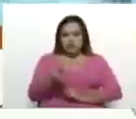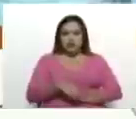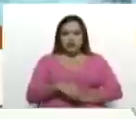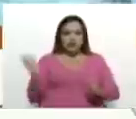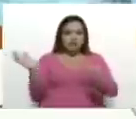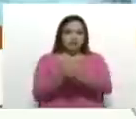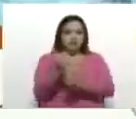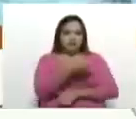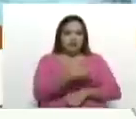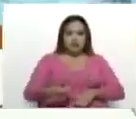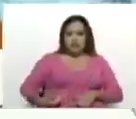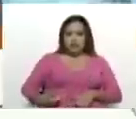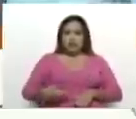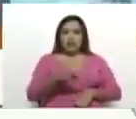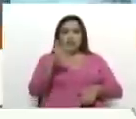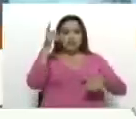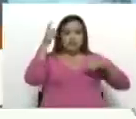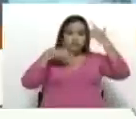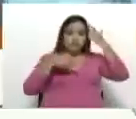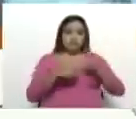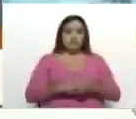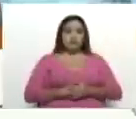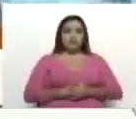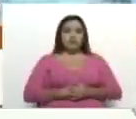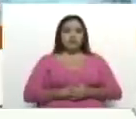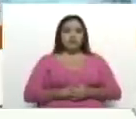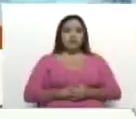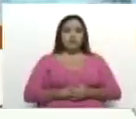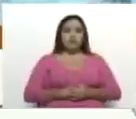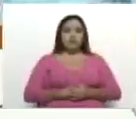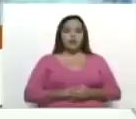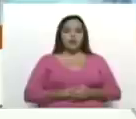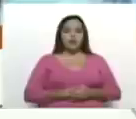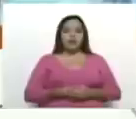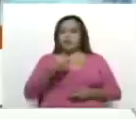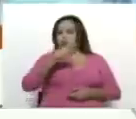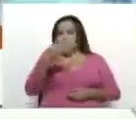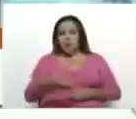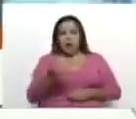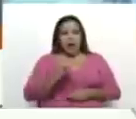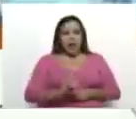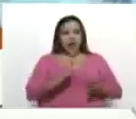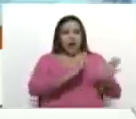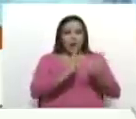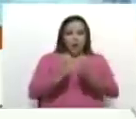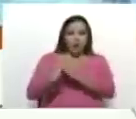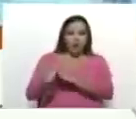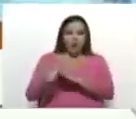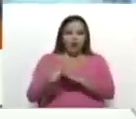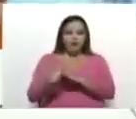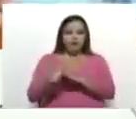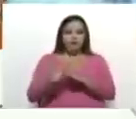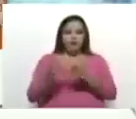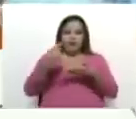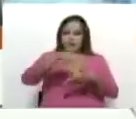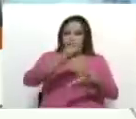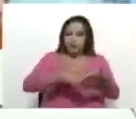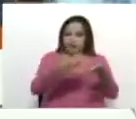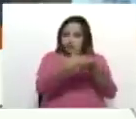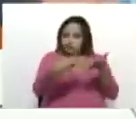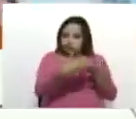del comandante Hugo Chávez ya seguramente había órdenes ejecutivas redactadas ya seguramente